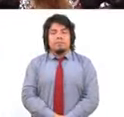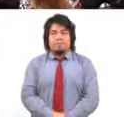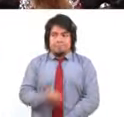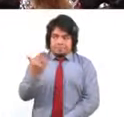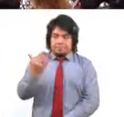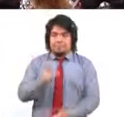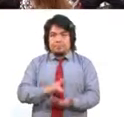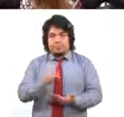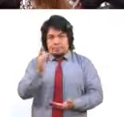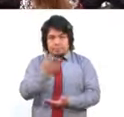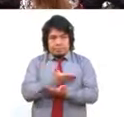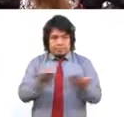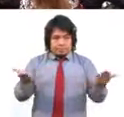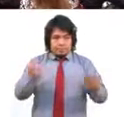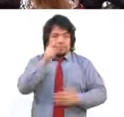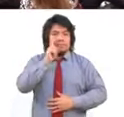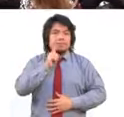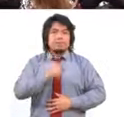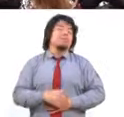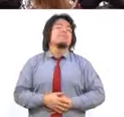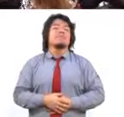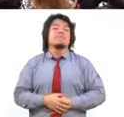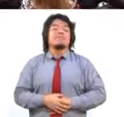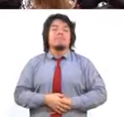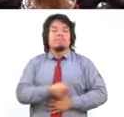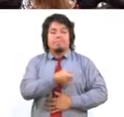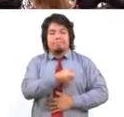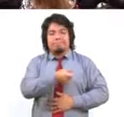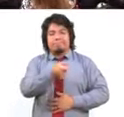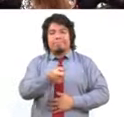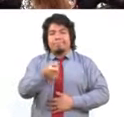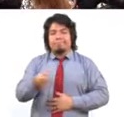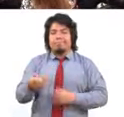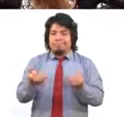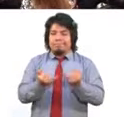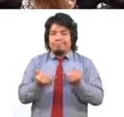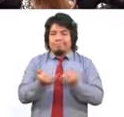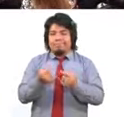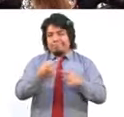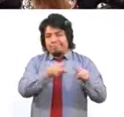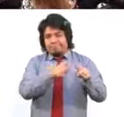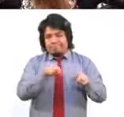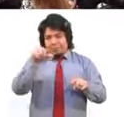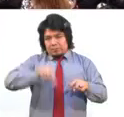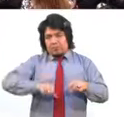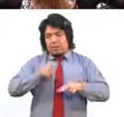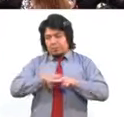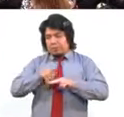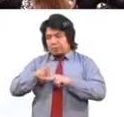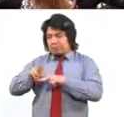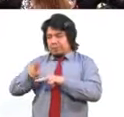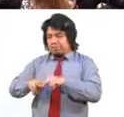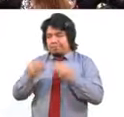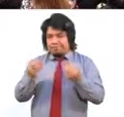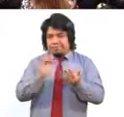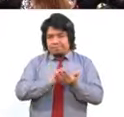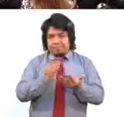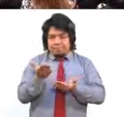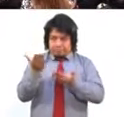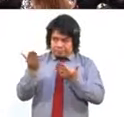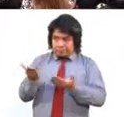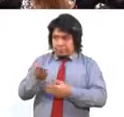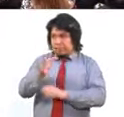Gracias a todas. Saludo con mucho aprecio a quienes nos acompañan hoy en el Presidium. Con su permiso,